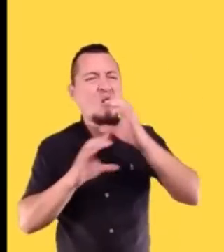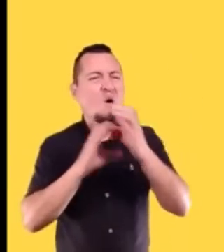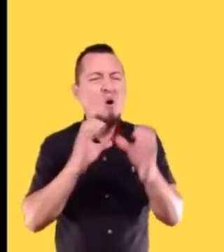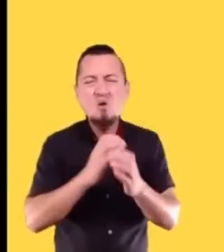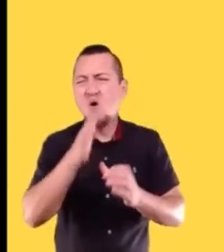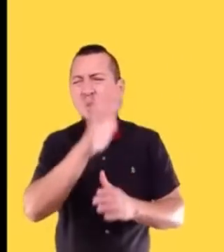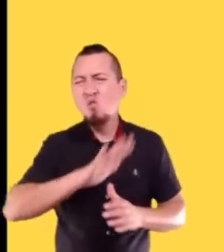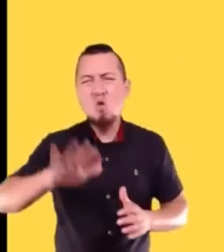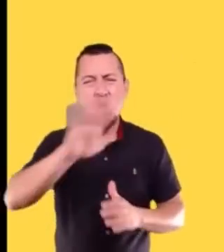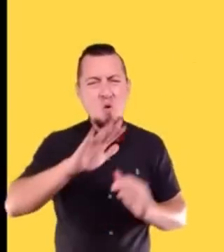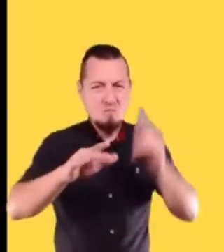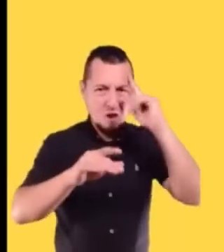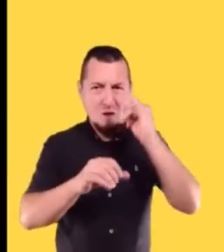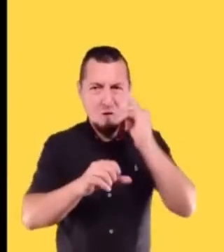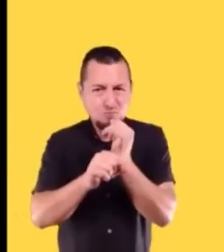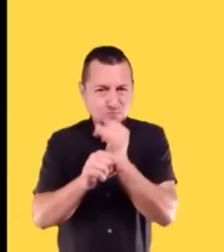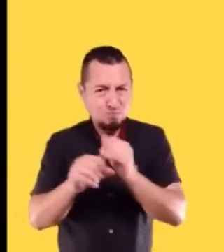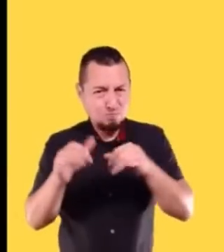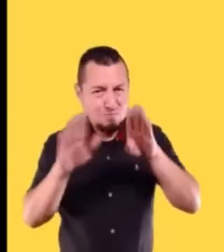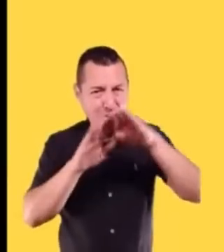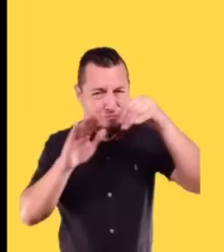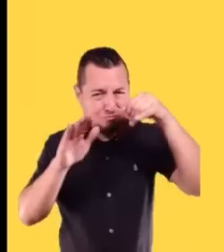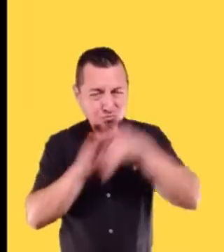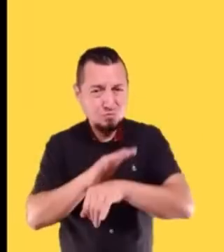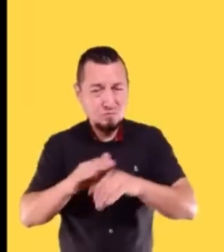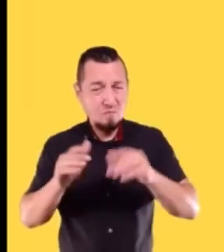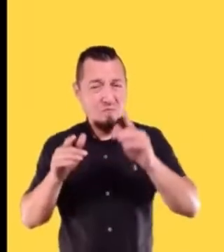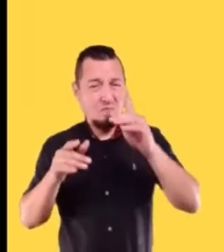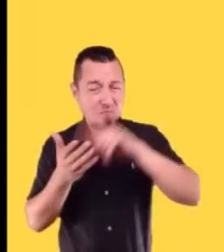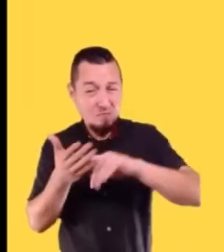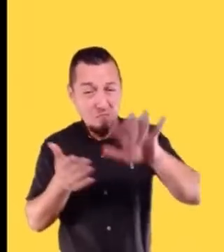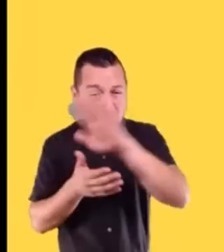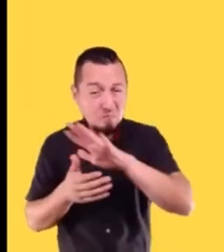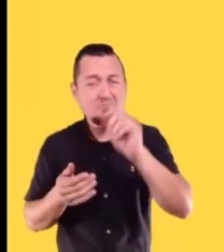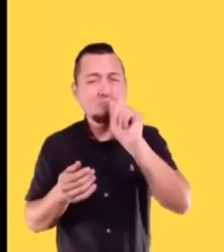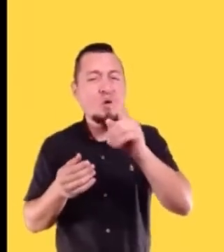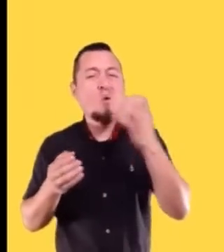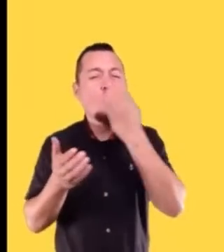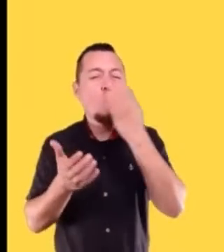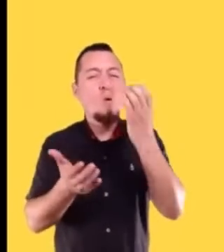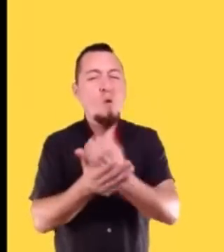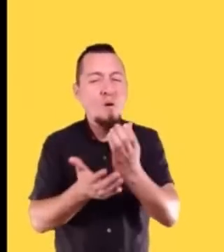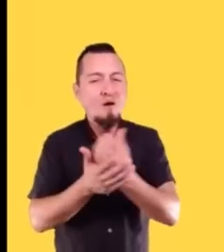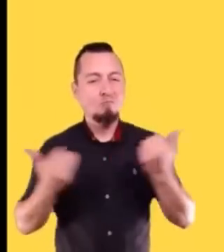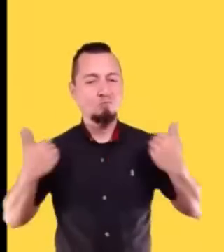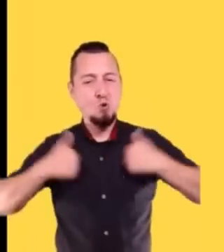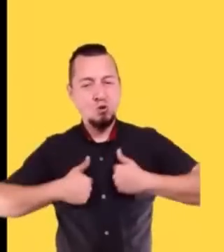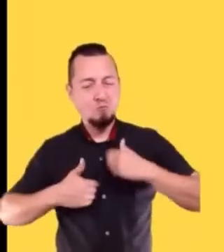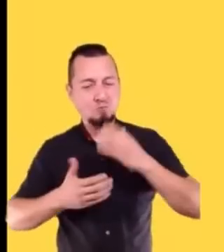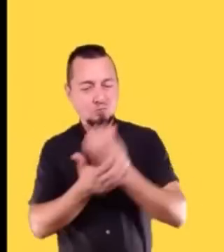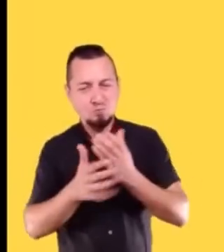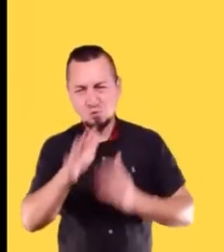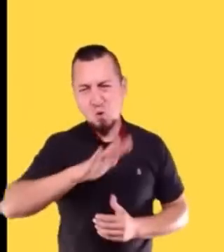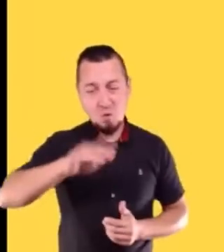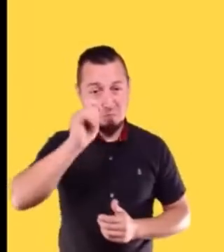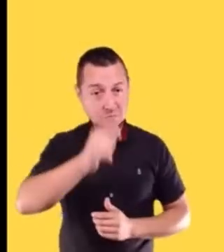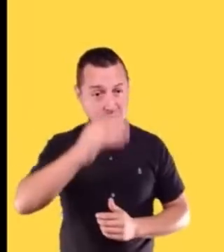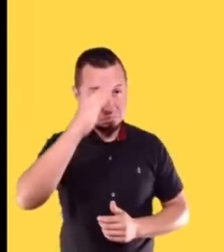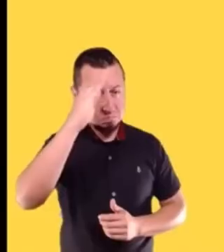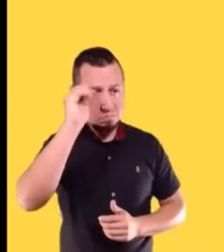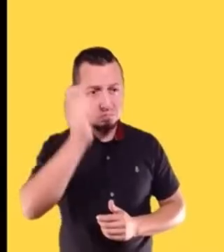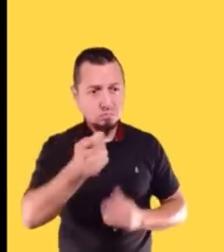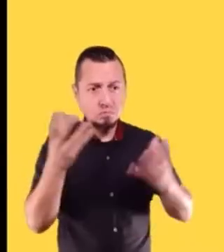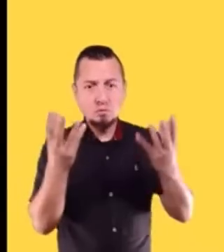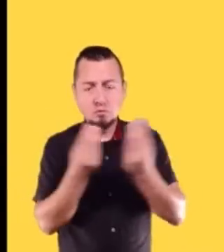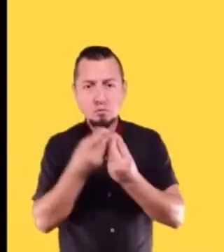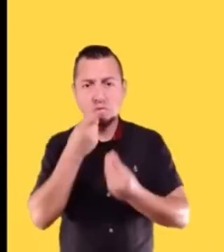elementos que entregamos en recreútiles y mochilas están los materiales suficientes para poder ejercitarse ante un escenario, como lo decía el gobernador,